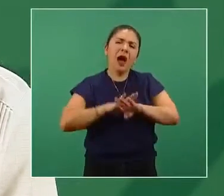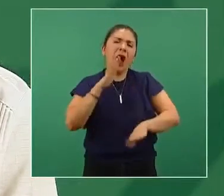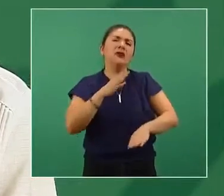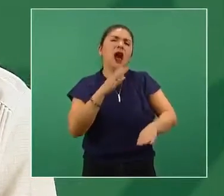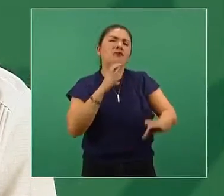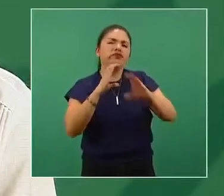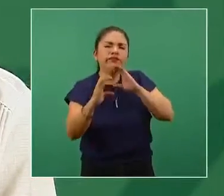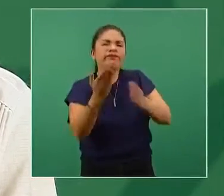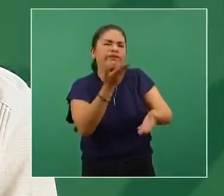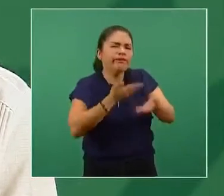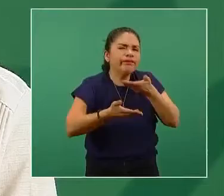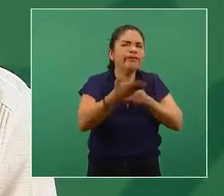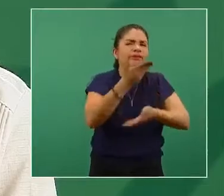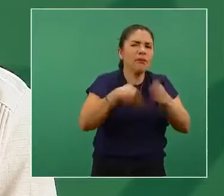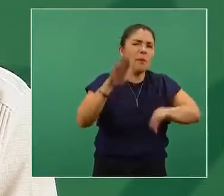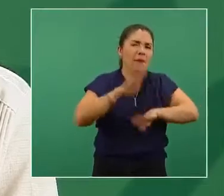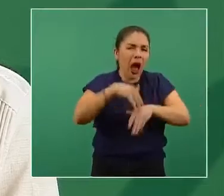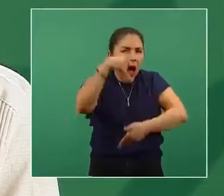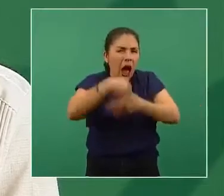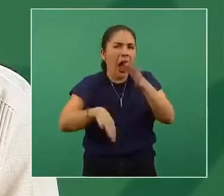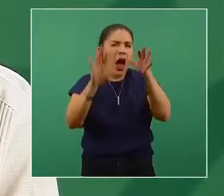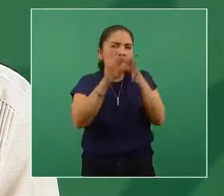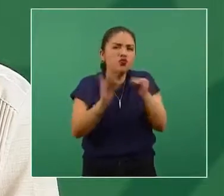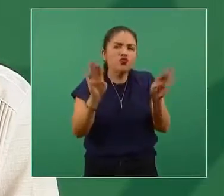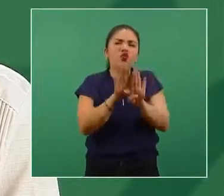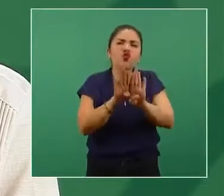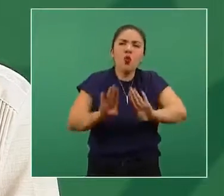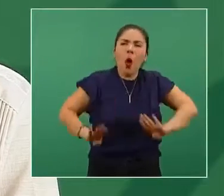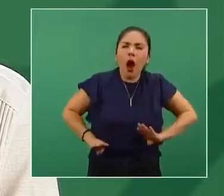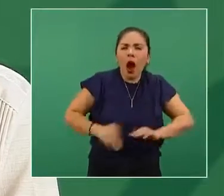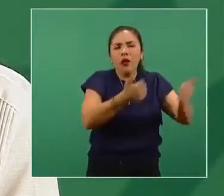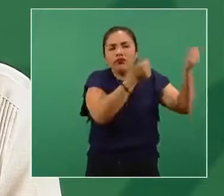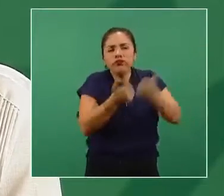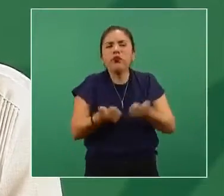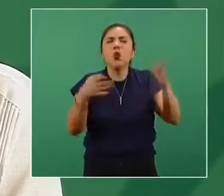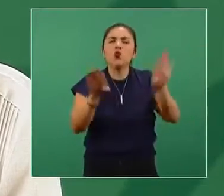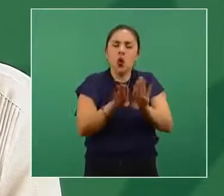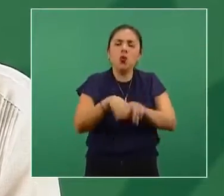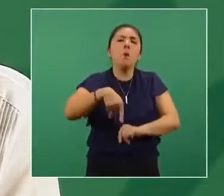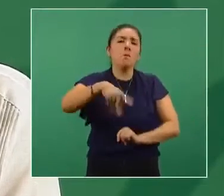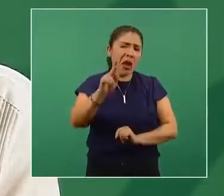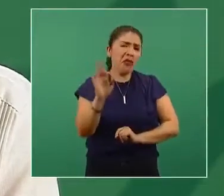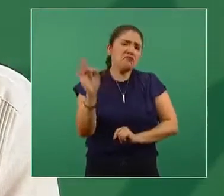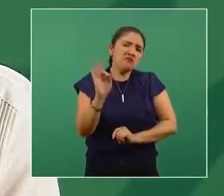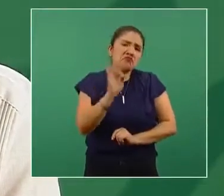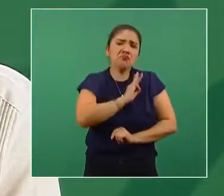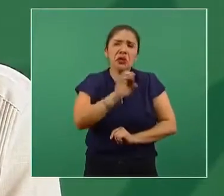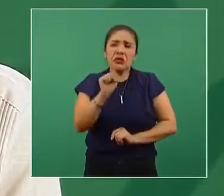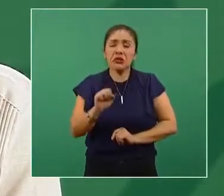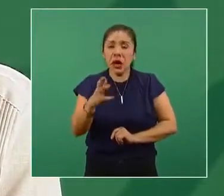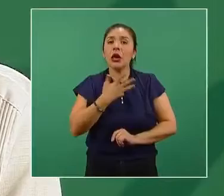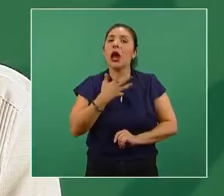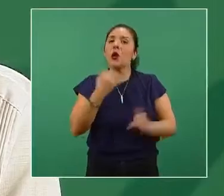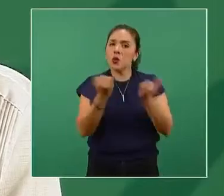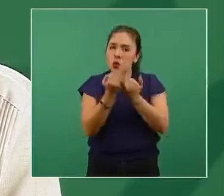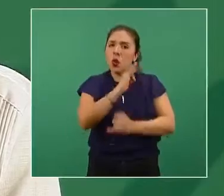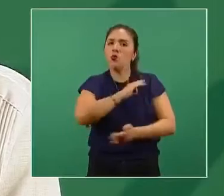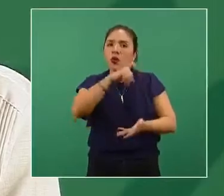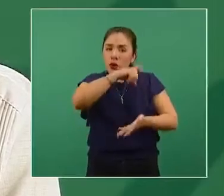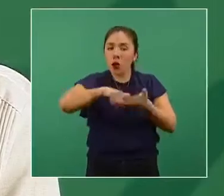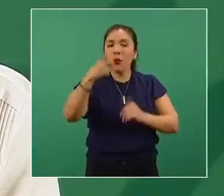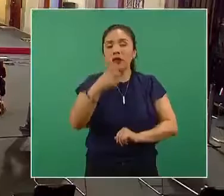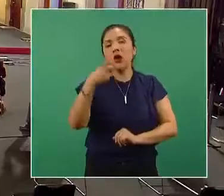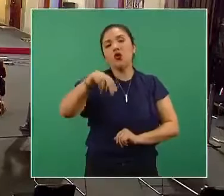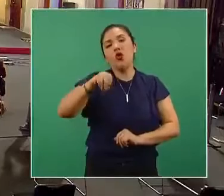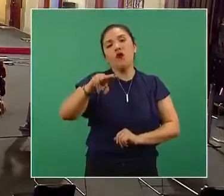conversaciones detalladas sobre las condiciones de entrega y demás, pero es muy probable que también nos sumemos a adquirir la vacuna